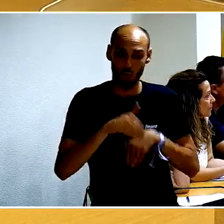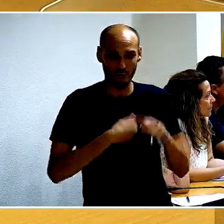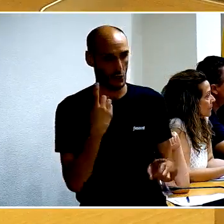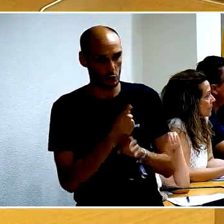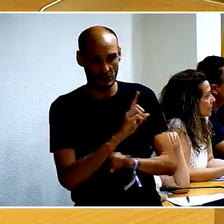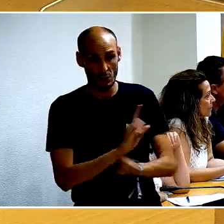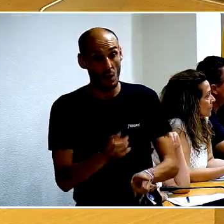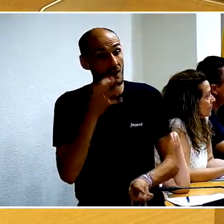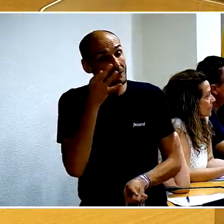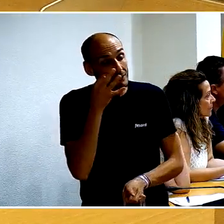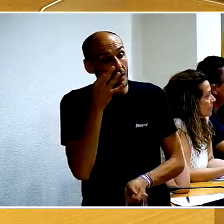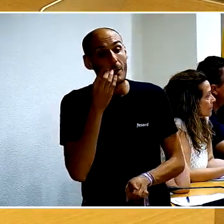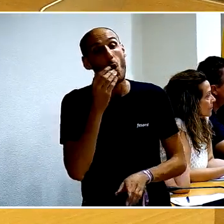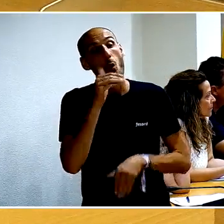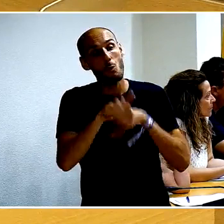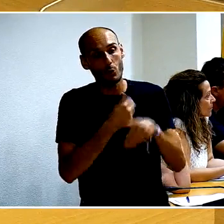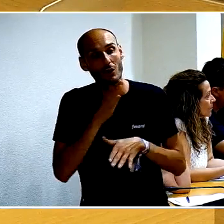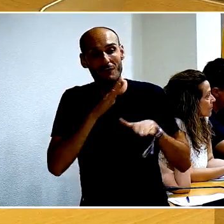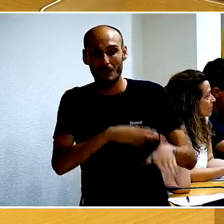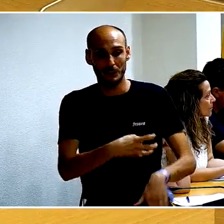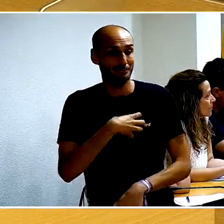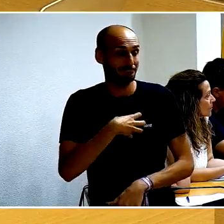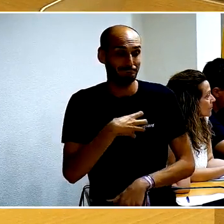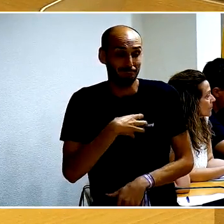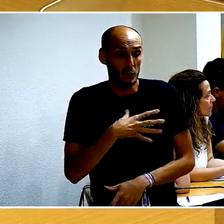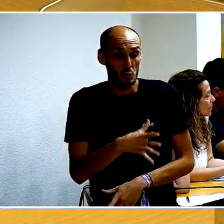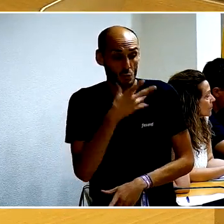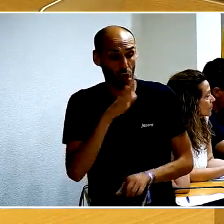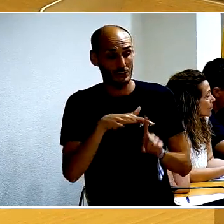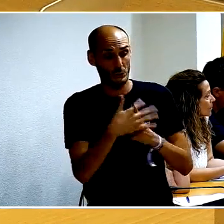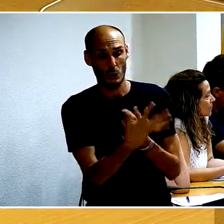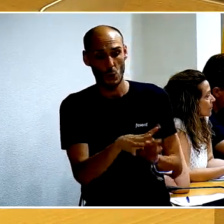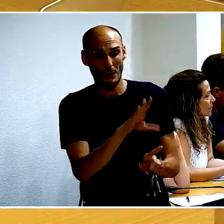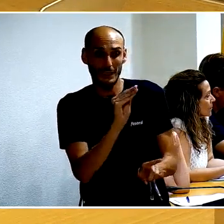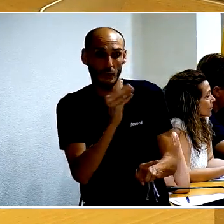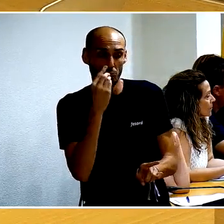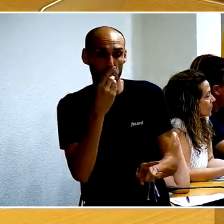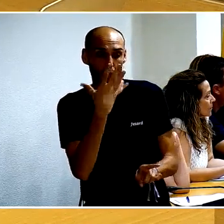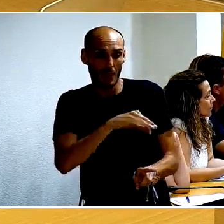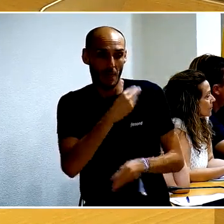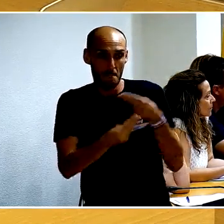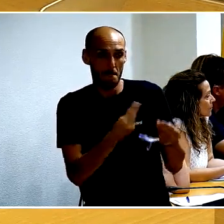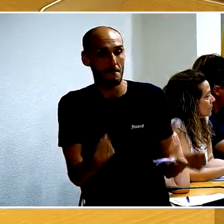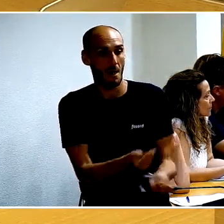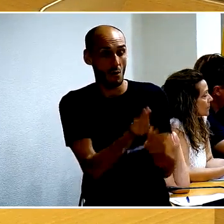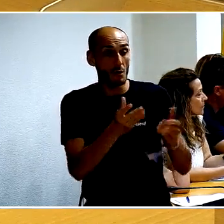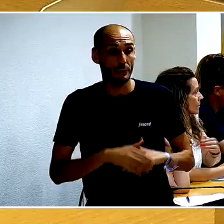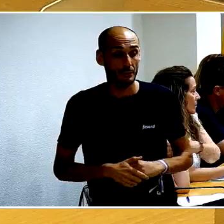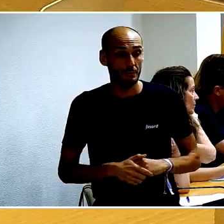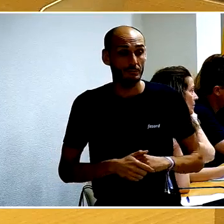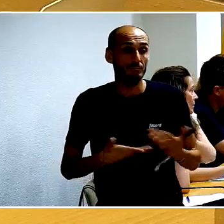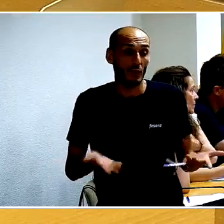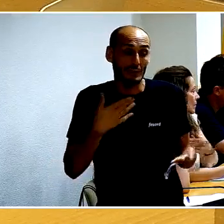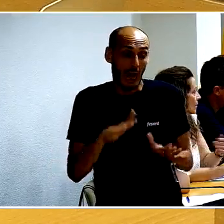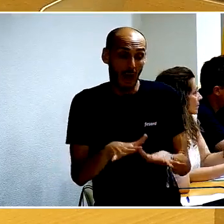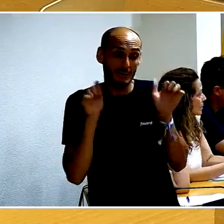tampoco podemos dar un voto afirmativo porque entendemos que las cosas se pueden hacer mejor. Y, por lo tanto, para que conste esta